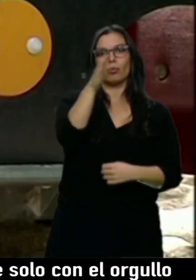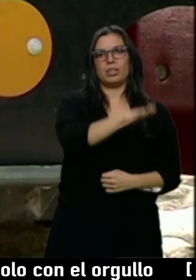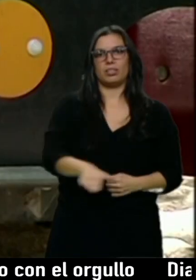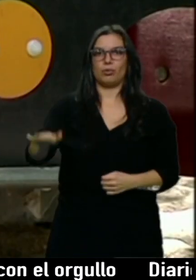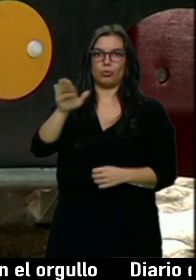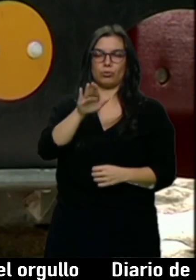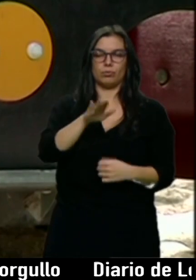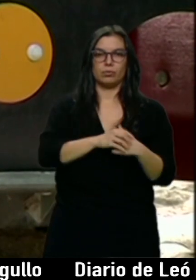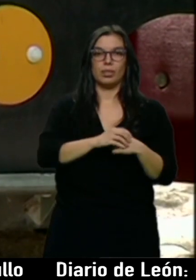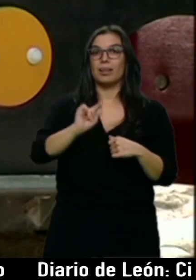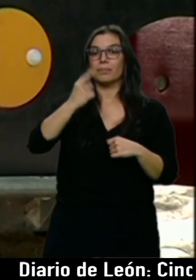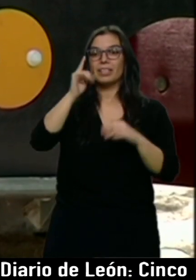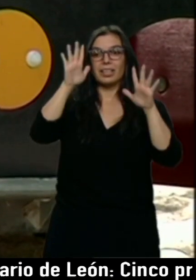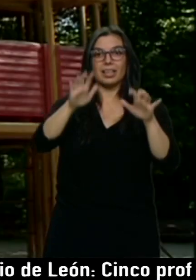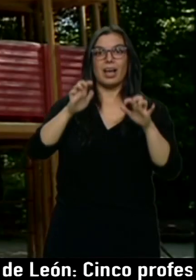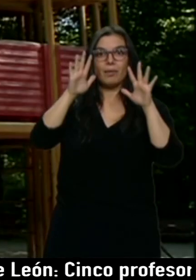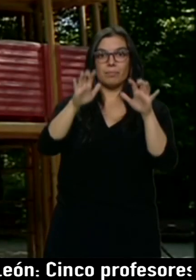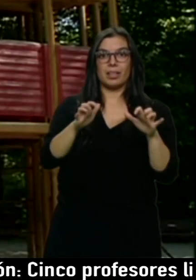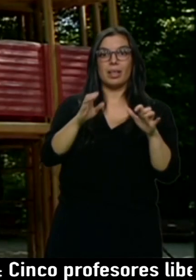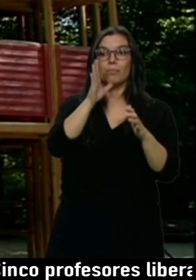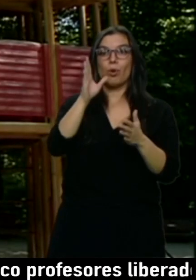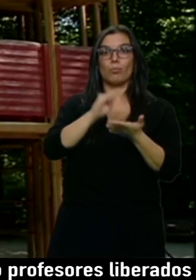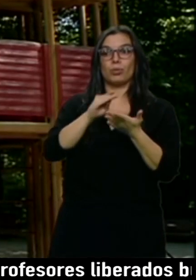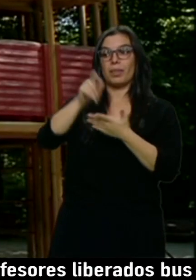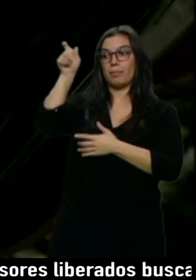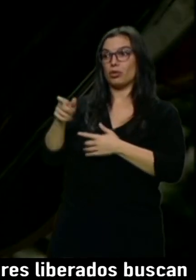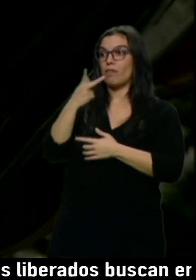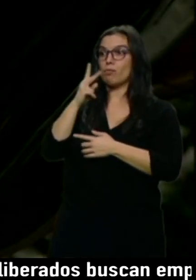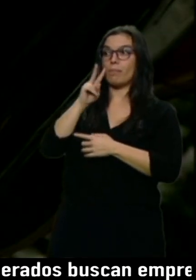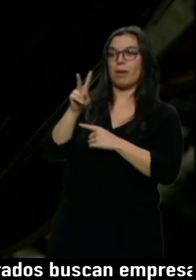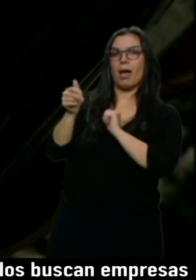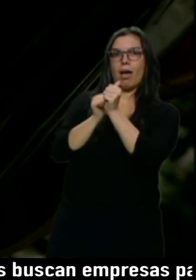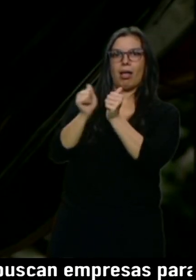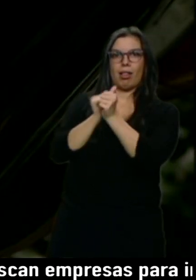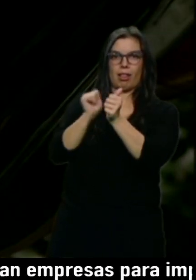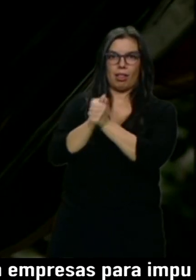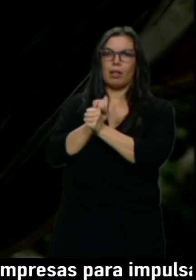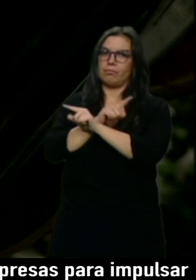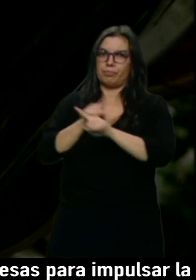en el aprendizaje que pueden efectuar de algo que está prohibido. Así quedará reflejado a partir de ahora.